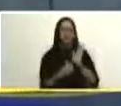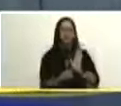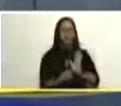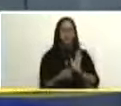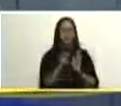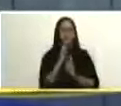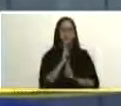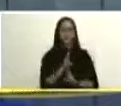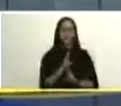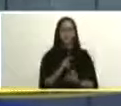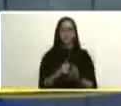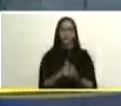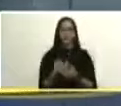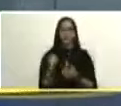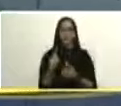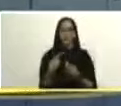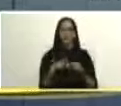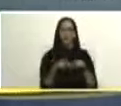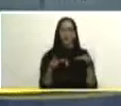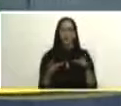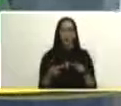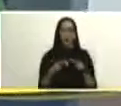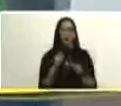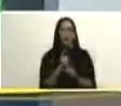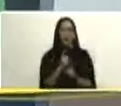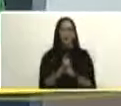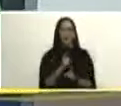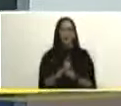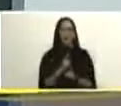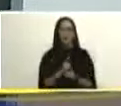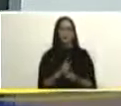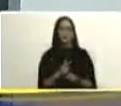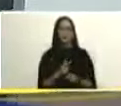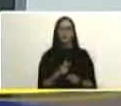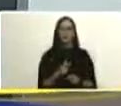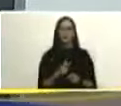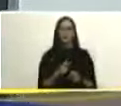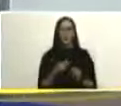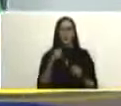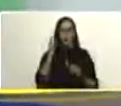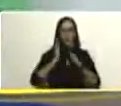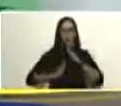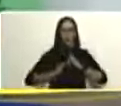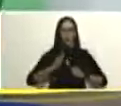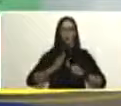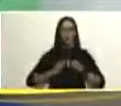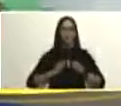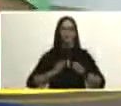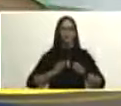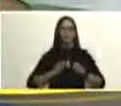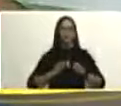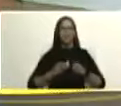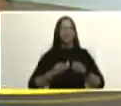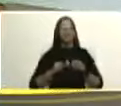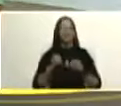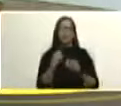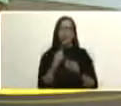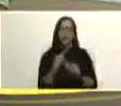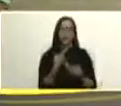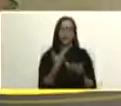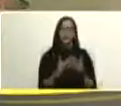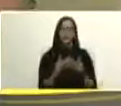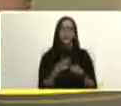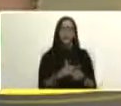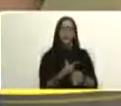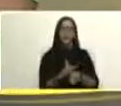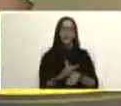por ejemplo, con los primeros lugares en las competencias de robótica. Yo quisiera también pedirle a mi querido hermano el alcalde Simón